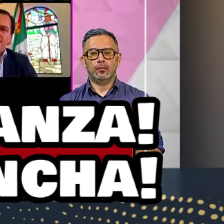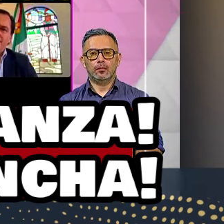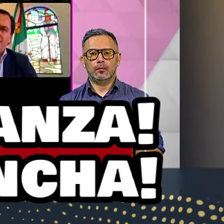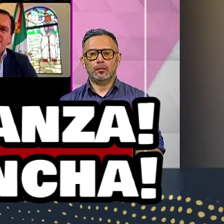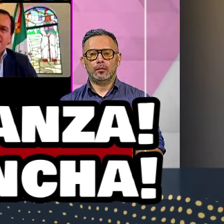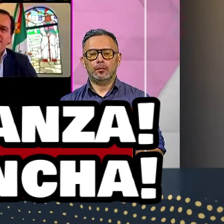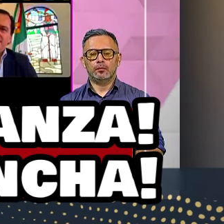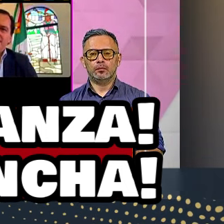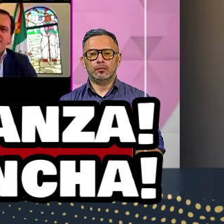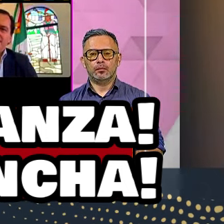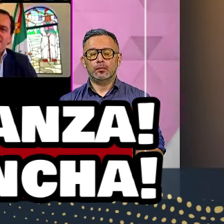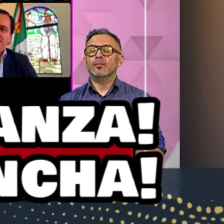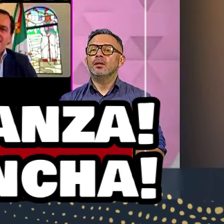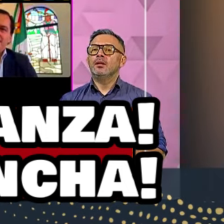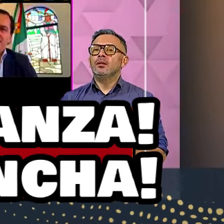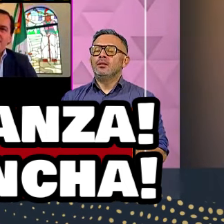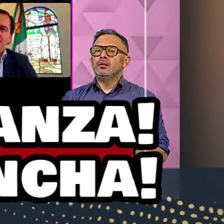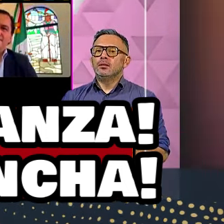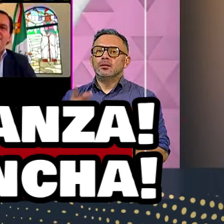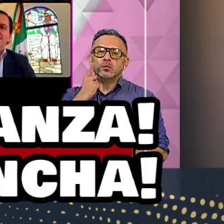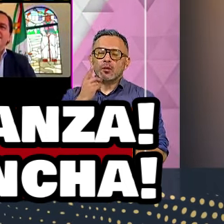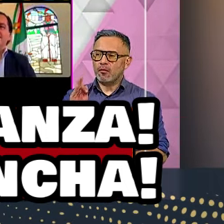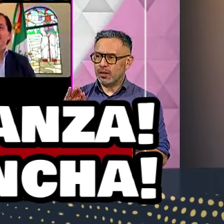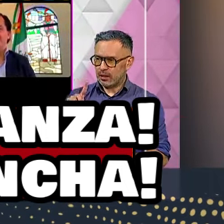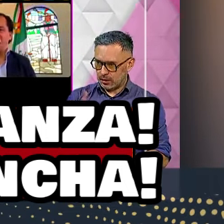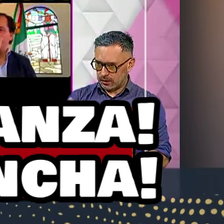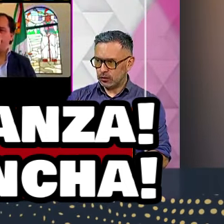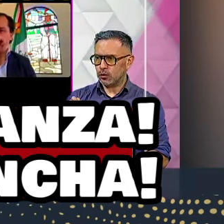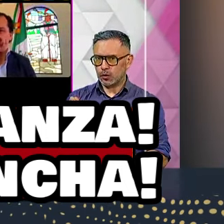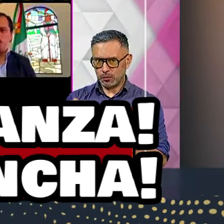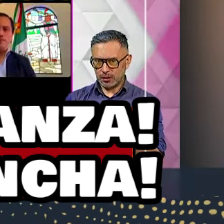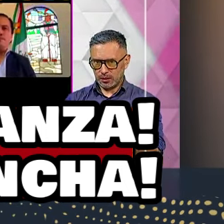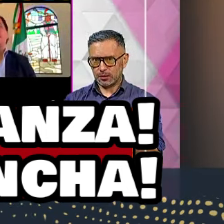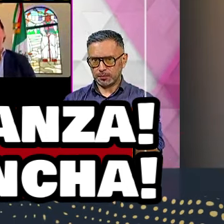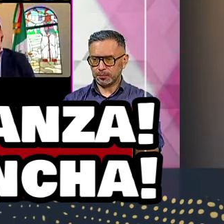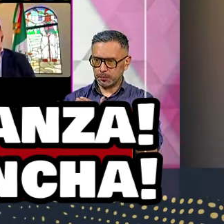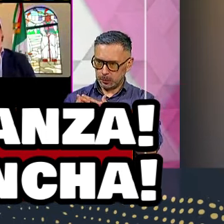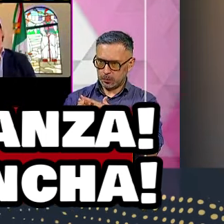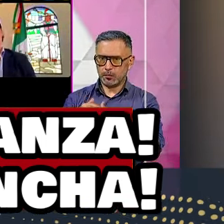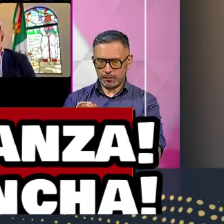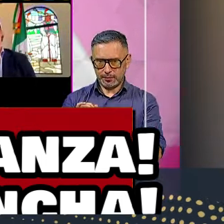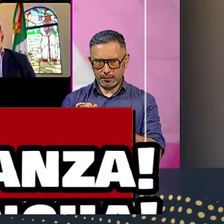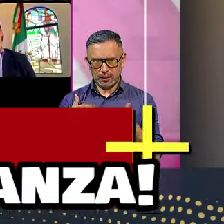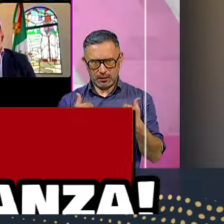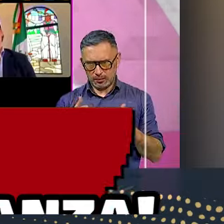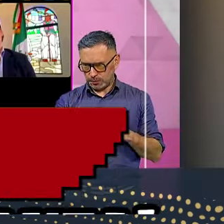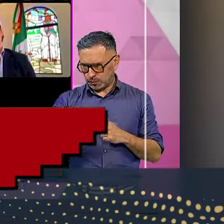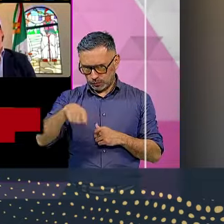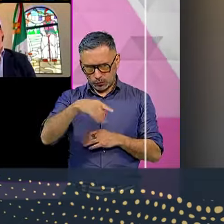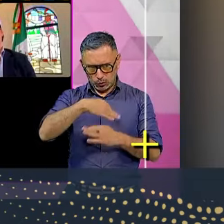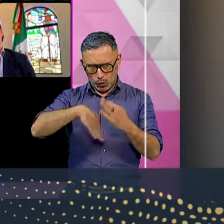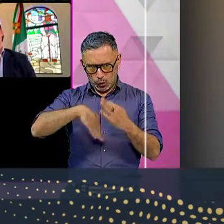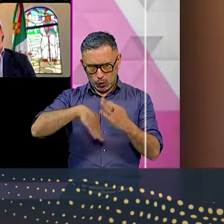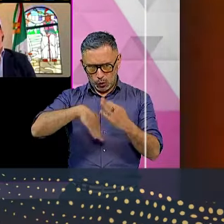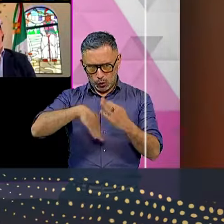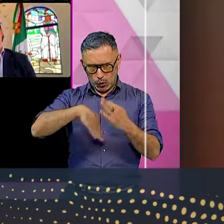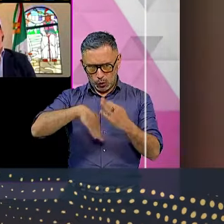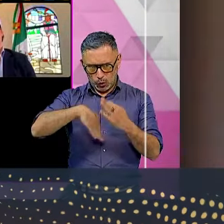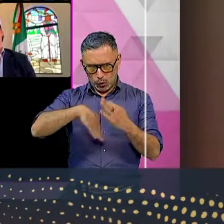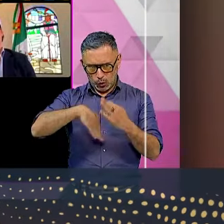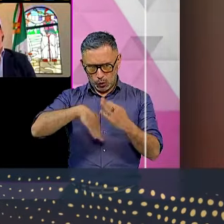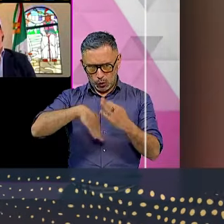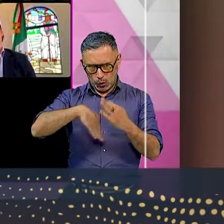conveniente Gracias diputado Fernando Noroña moción que hacemos nuestra entiendo que todos la estamos recibiendo eh Dale